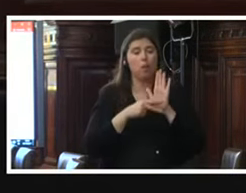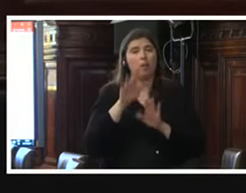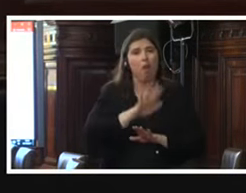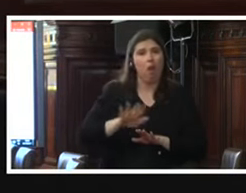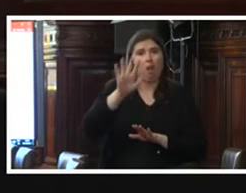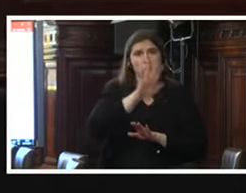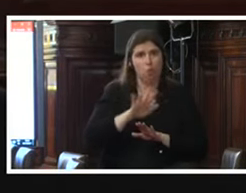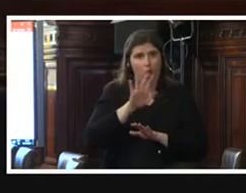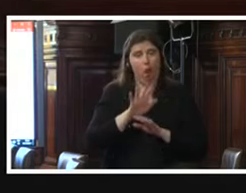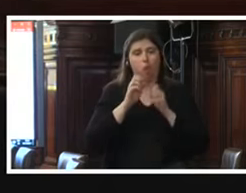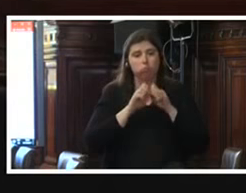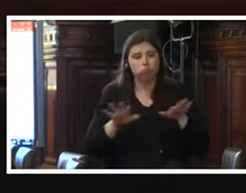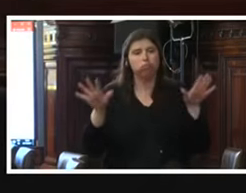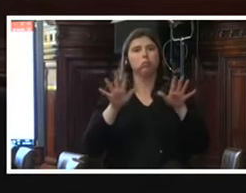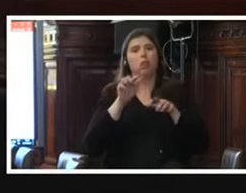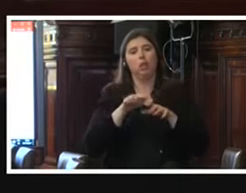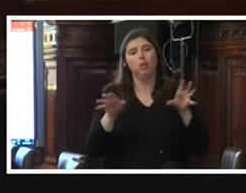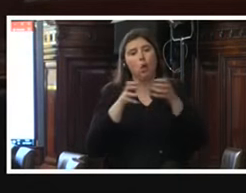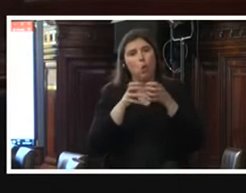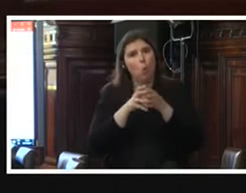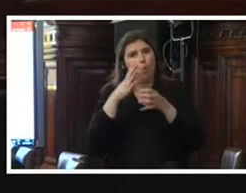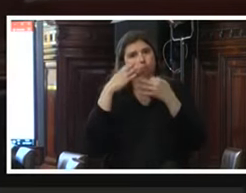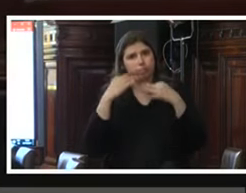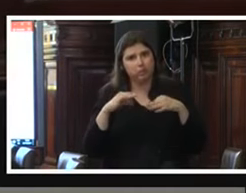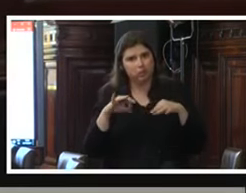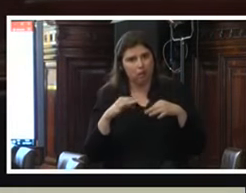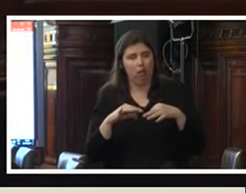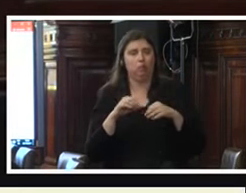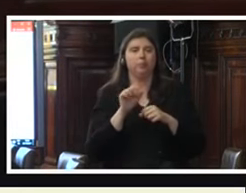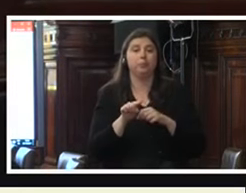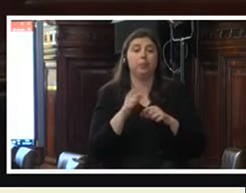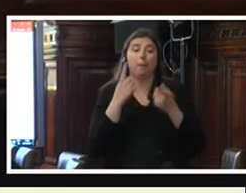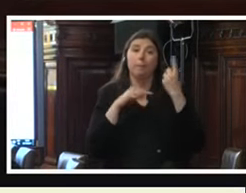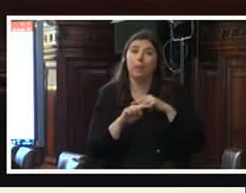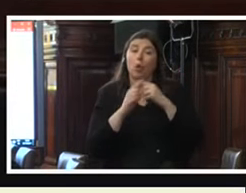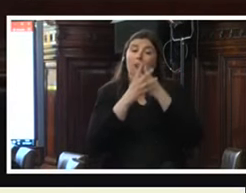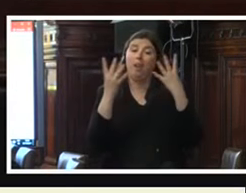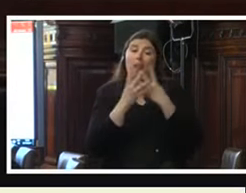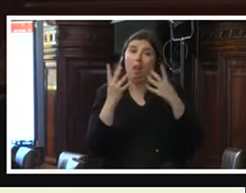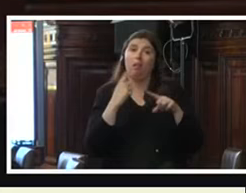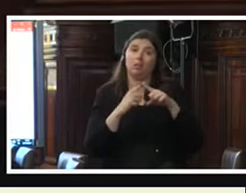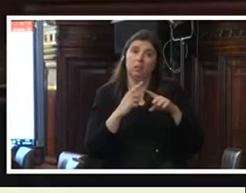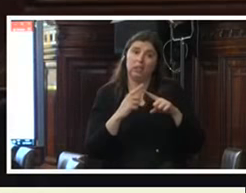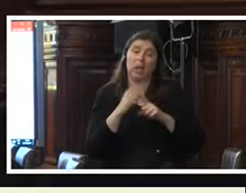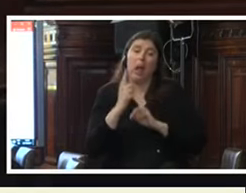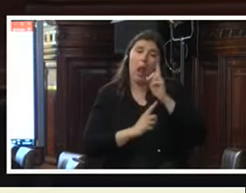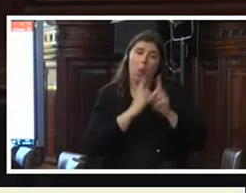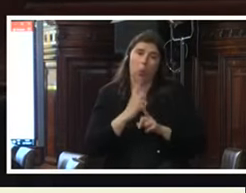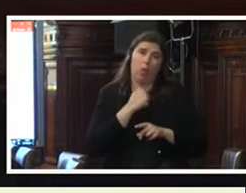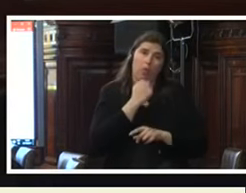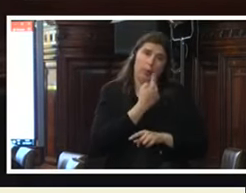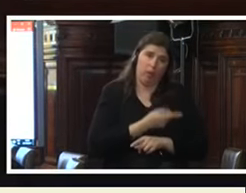para la protección específica de este grupo poblacional sin embargo en términos generales existen algunas debilidades estructurales